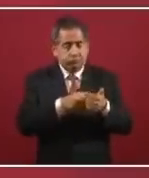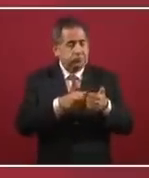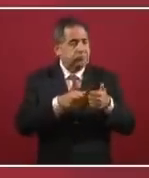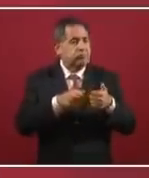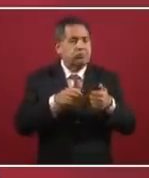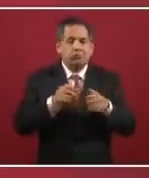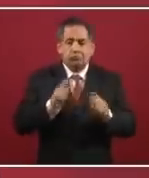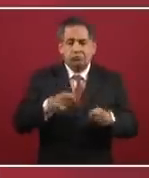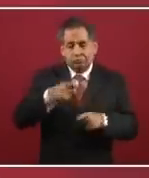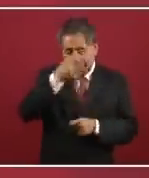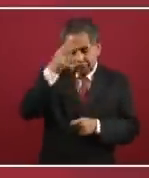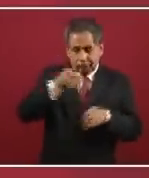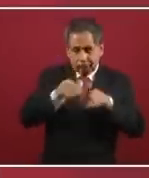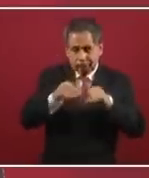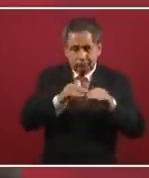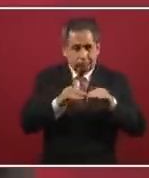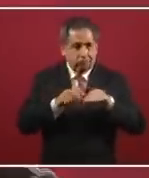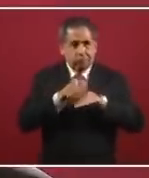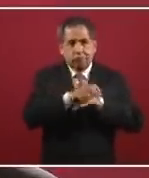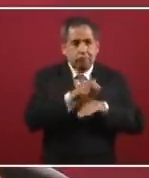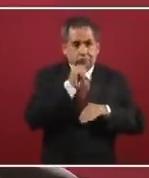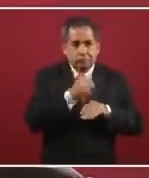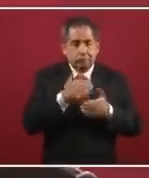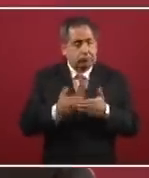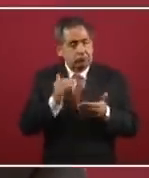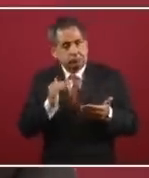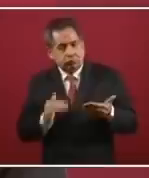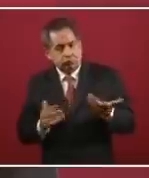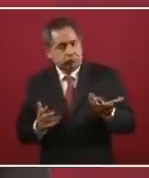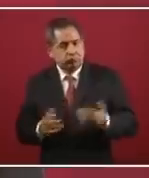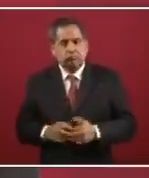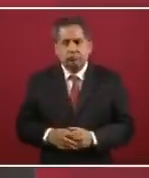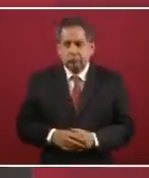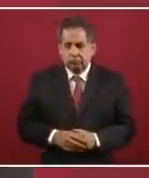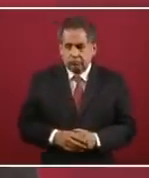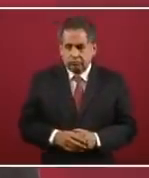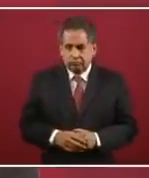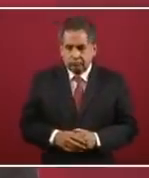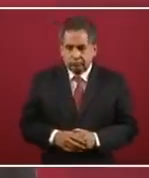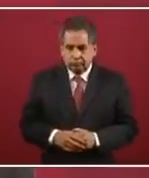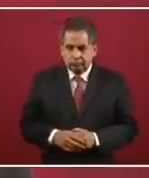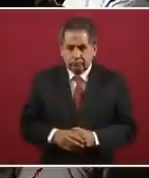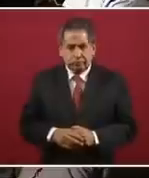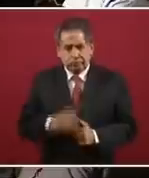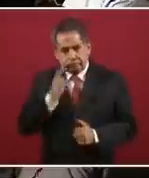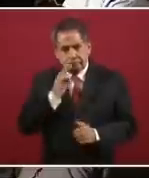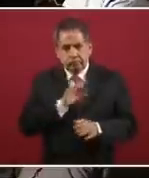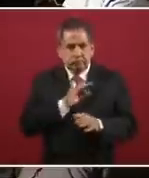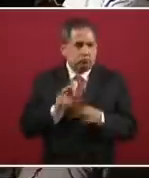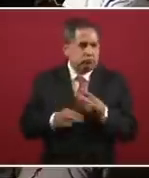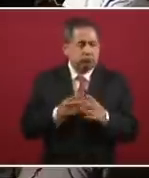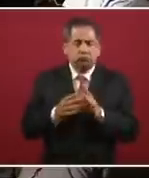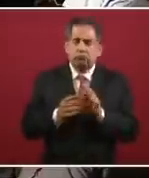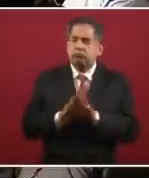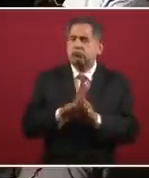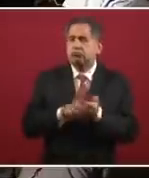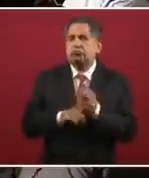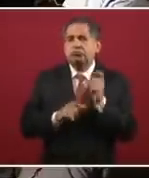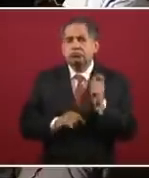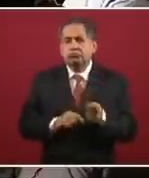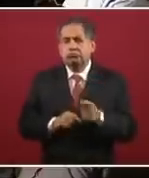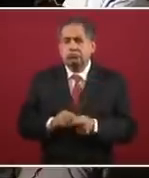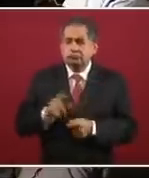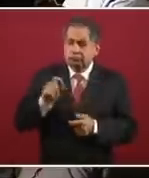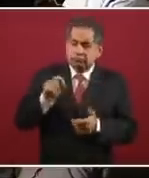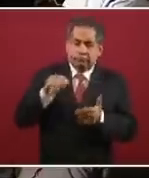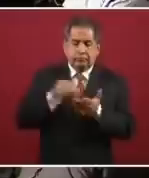día. Esto no había pasado hasta hace poco. Entonces, para darnos una idea de magnitud, estamos hablando de alrededor de